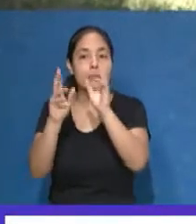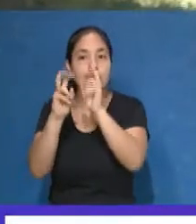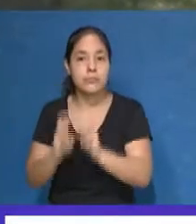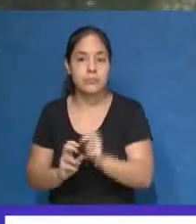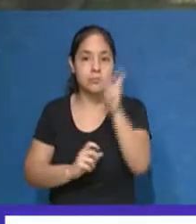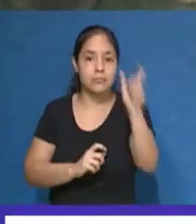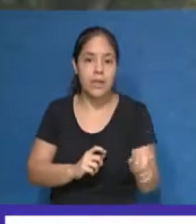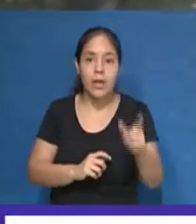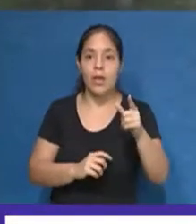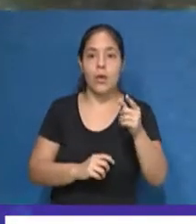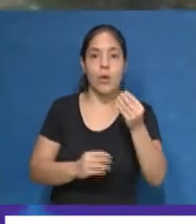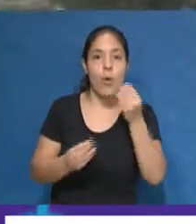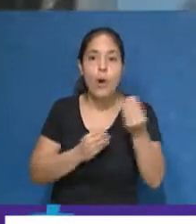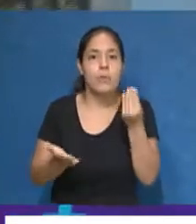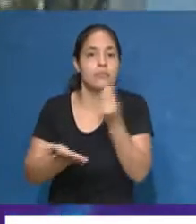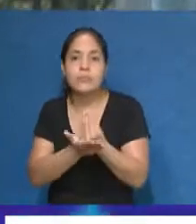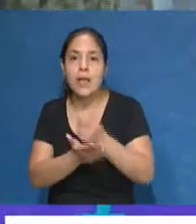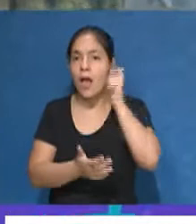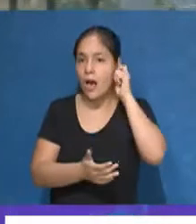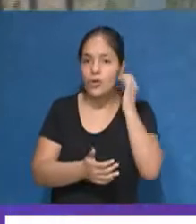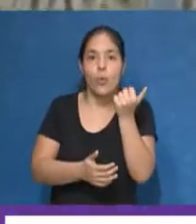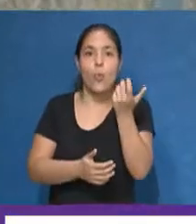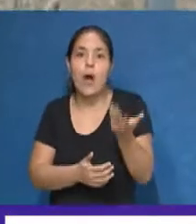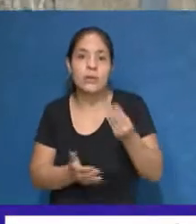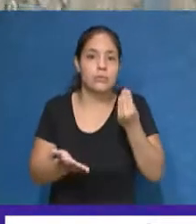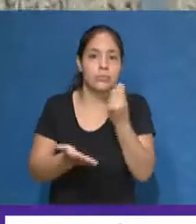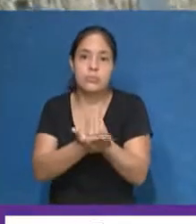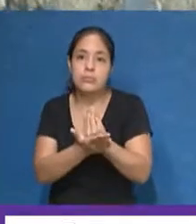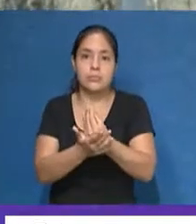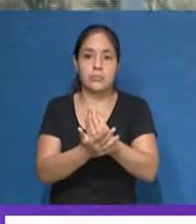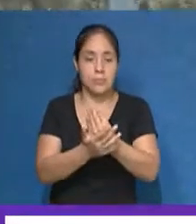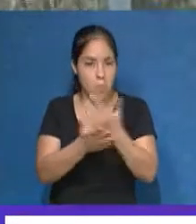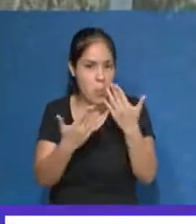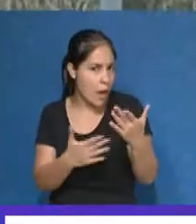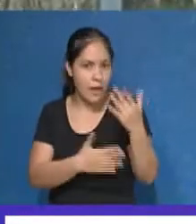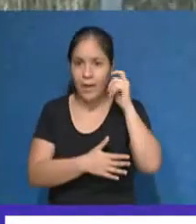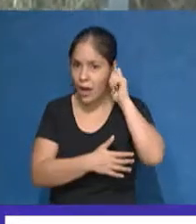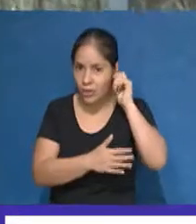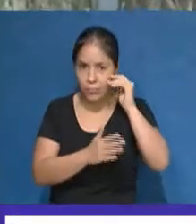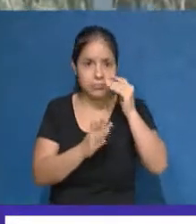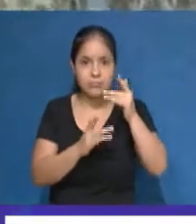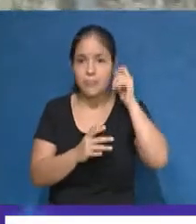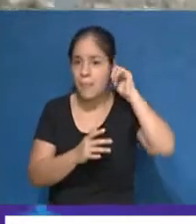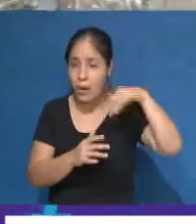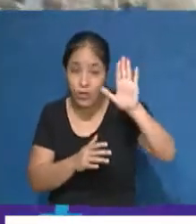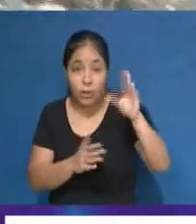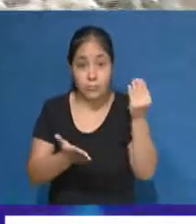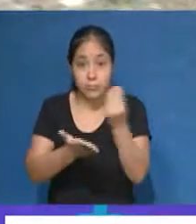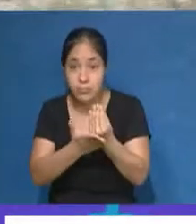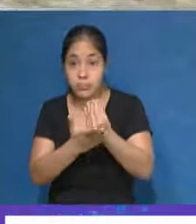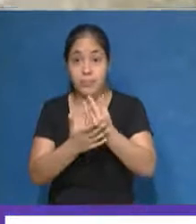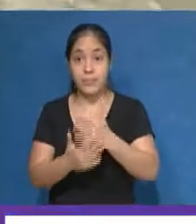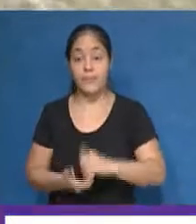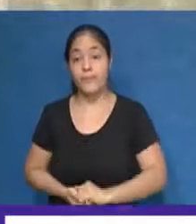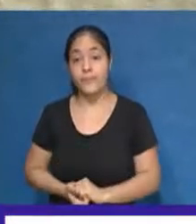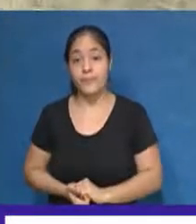entró, a la edad que entró, si era habilitado o no a esa edad de estar allí y bajo qué condiciones. Pero era una persona que estaba bajo ciertas reglas